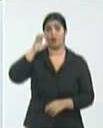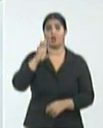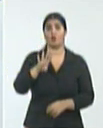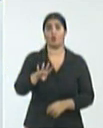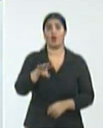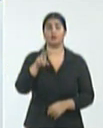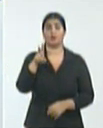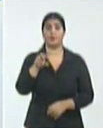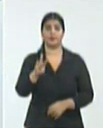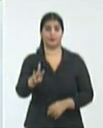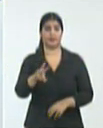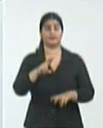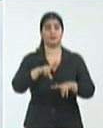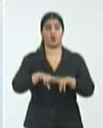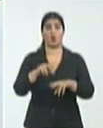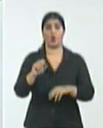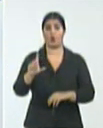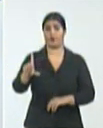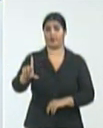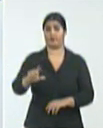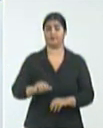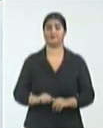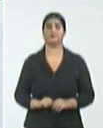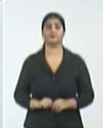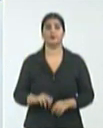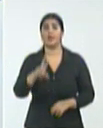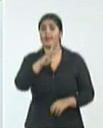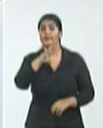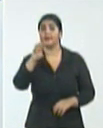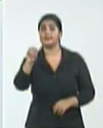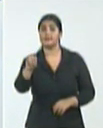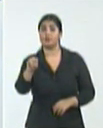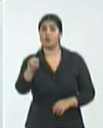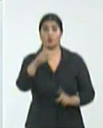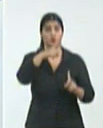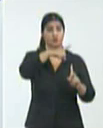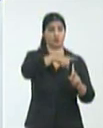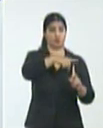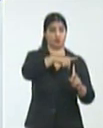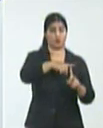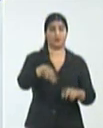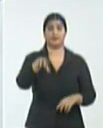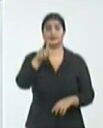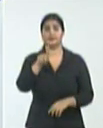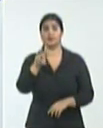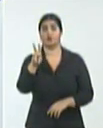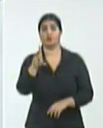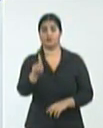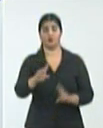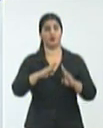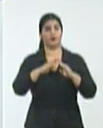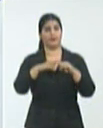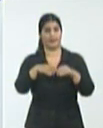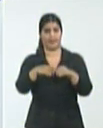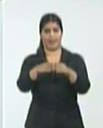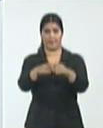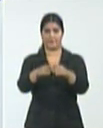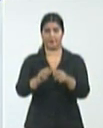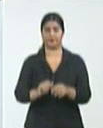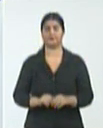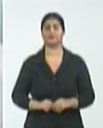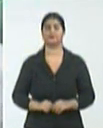423 en Holguín, 300 en Las Tunas y 131 en la provincia de